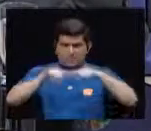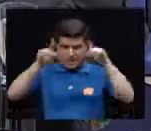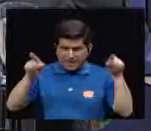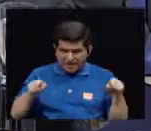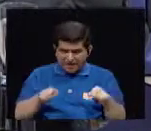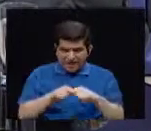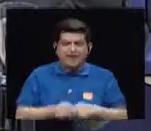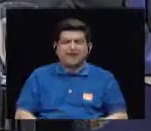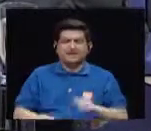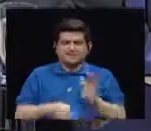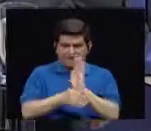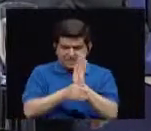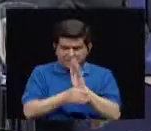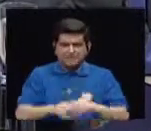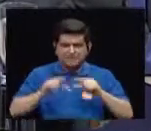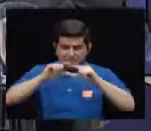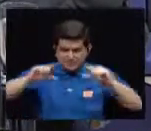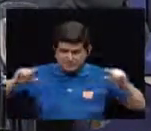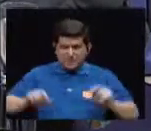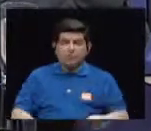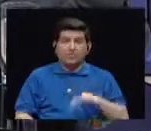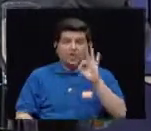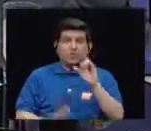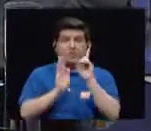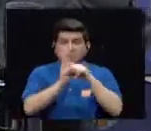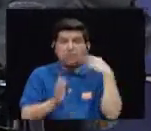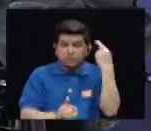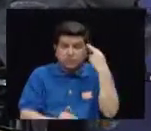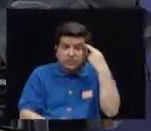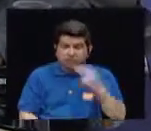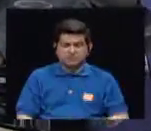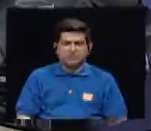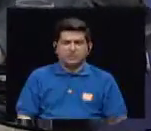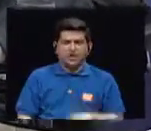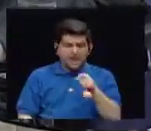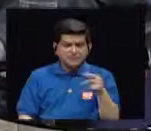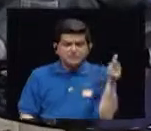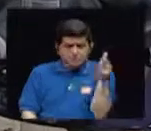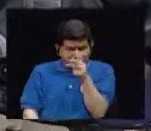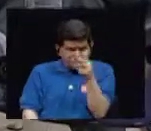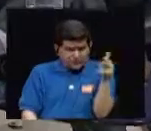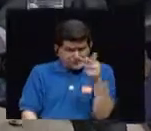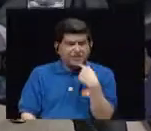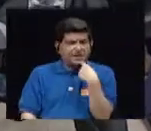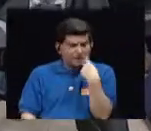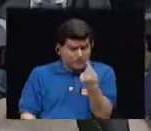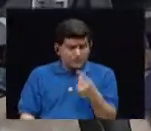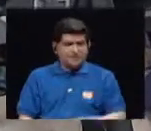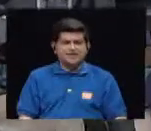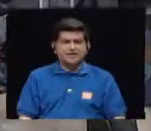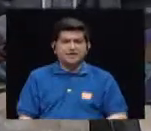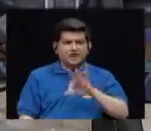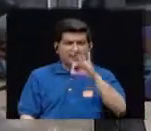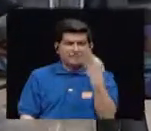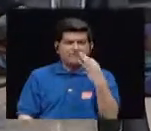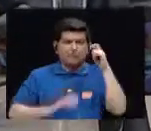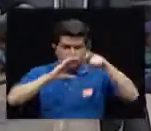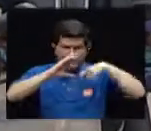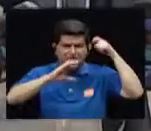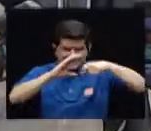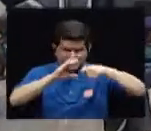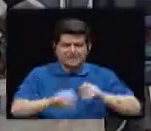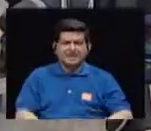eso dura 9 minutos, sí. ¿Verdad? Sí, perdón, porque hay que destacar que se filmó en el formato